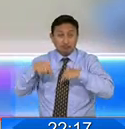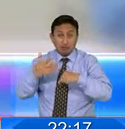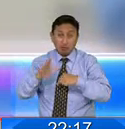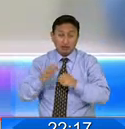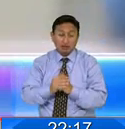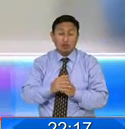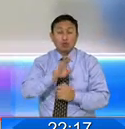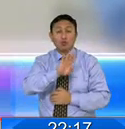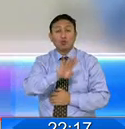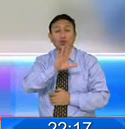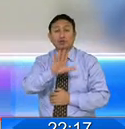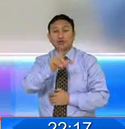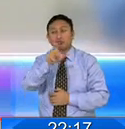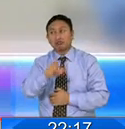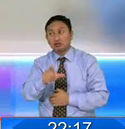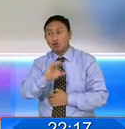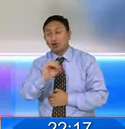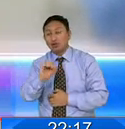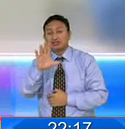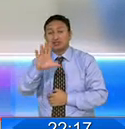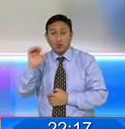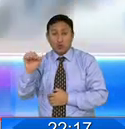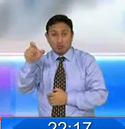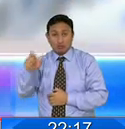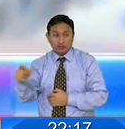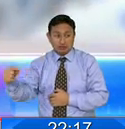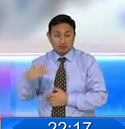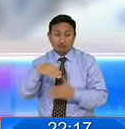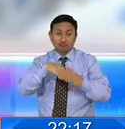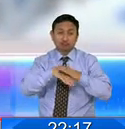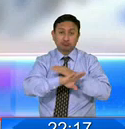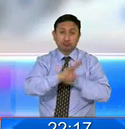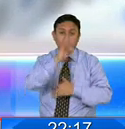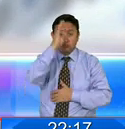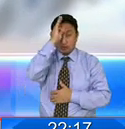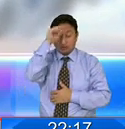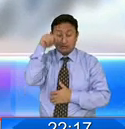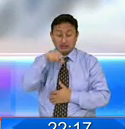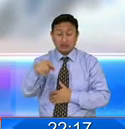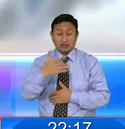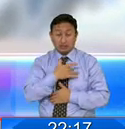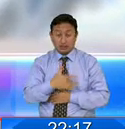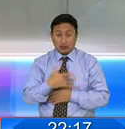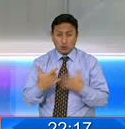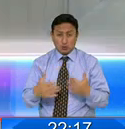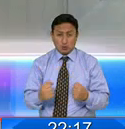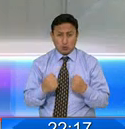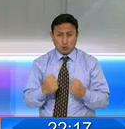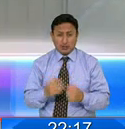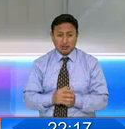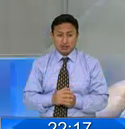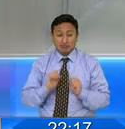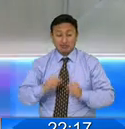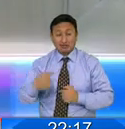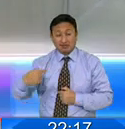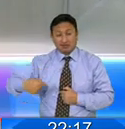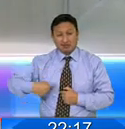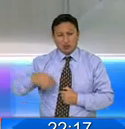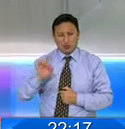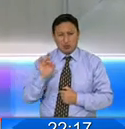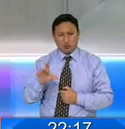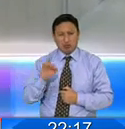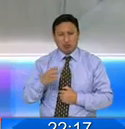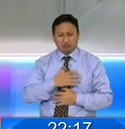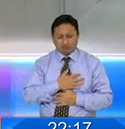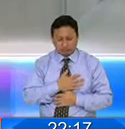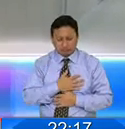alrededor de 45 a 50 pacientes requieren el ingreso por la complejidad de sus cuadros. Cuadros neumónicos, los cuales